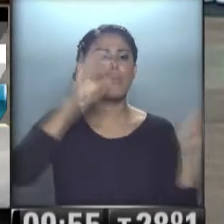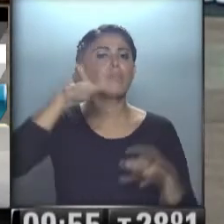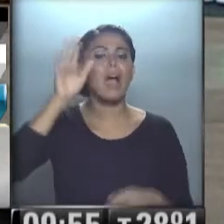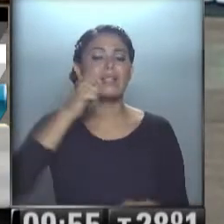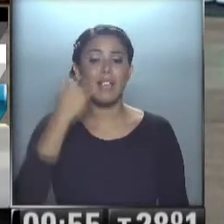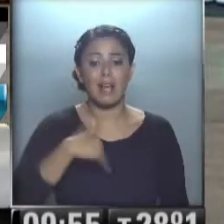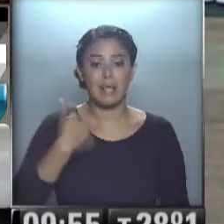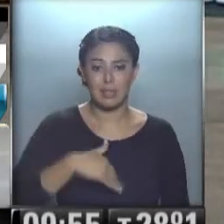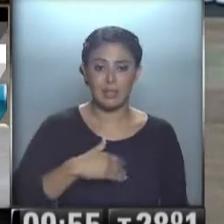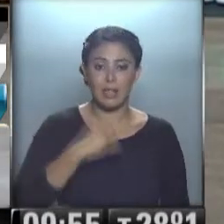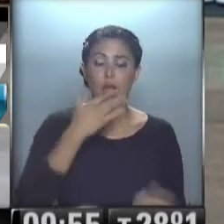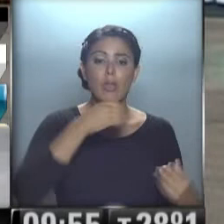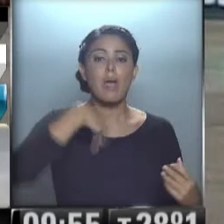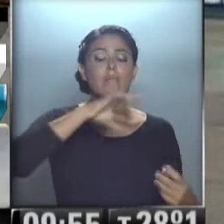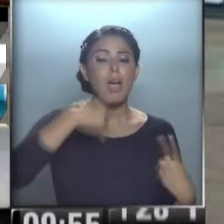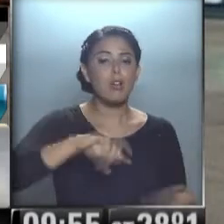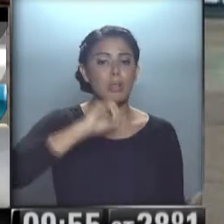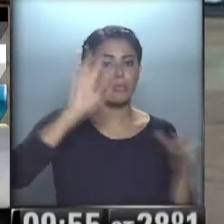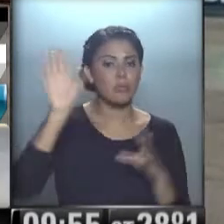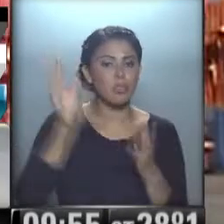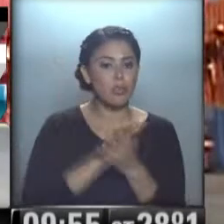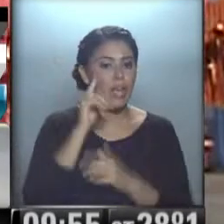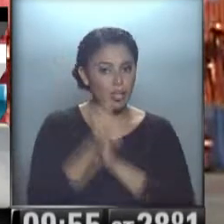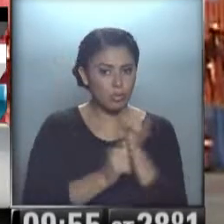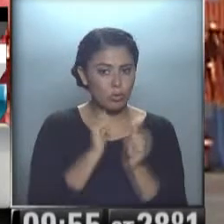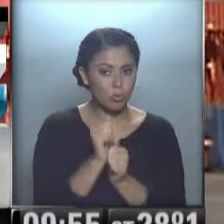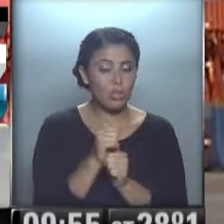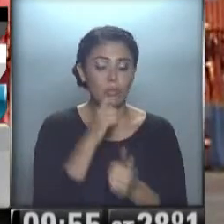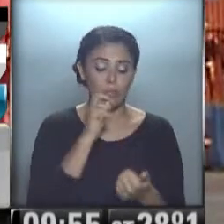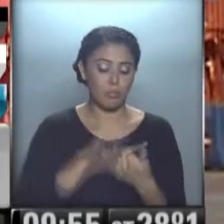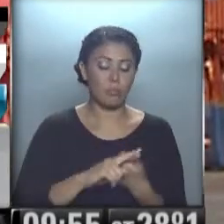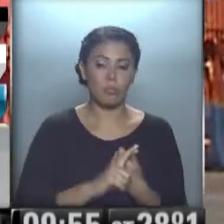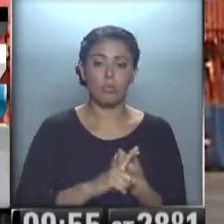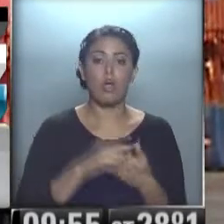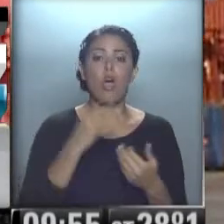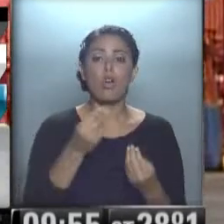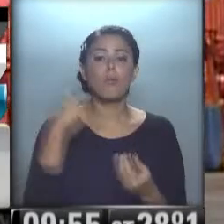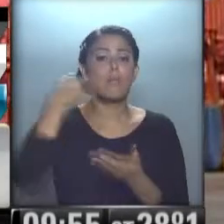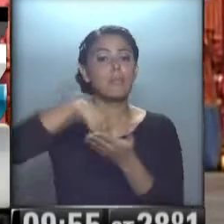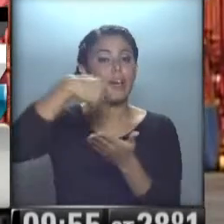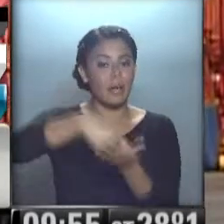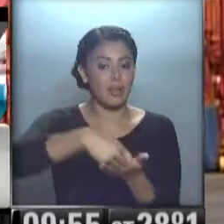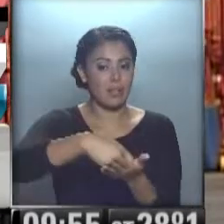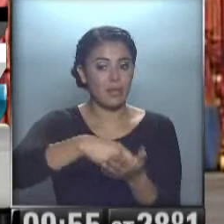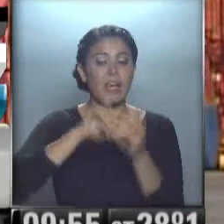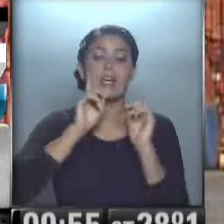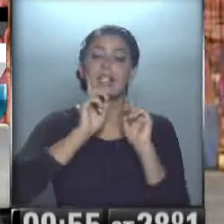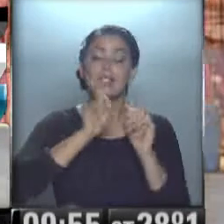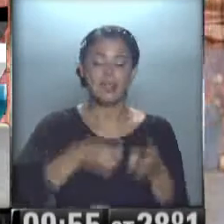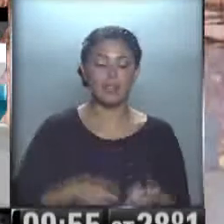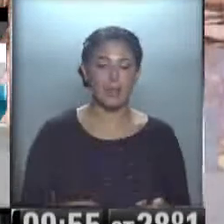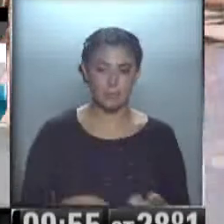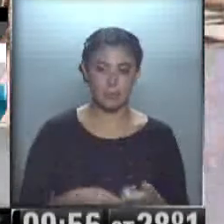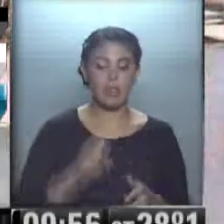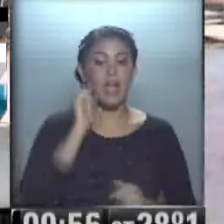argentina tenga mayor oferta exportable en bienes industriales fundamento actuar sobre el financiamiento necesario y la incorporación